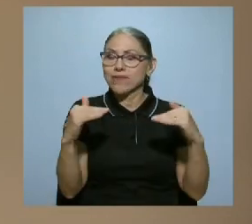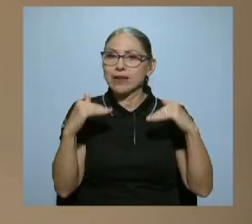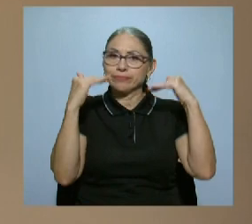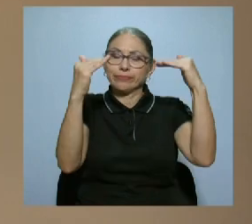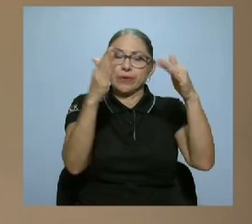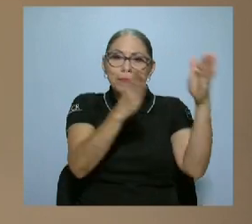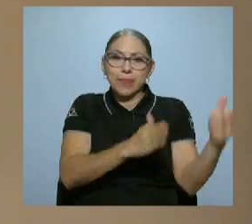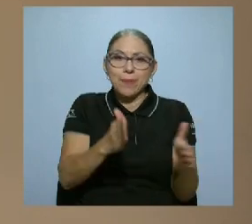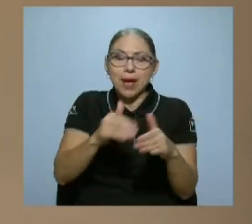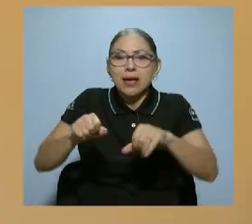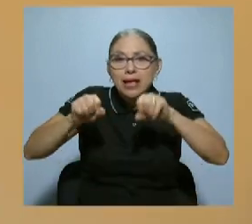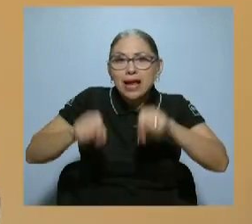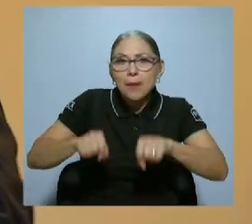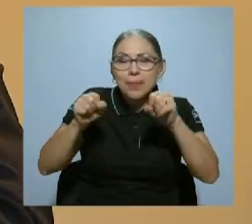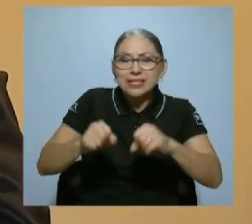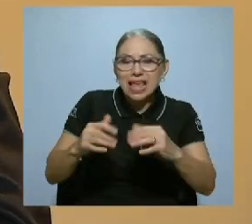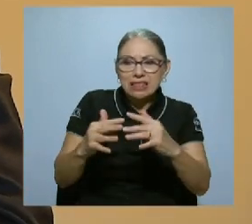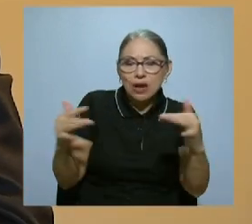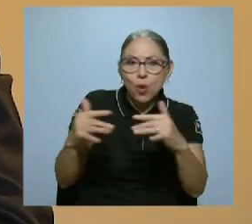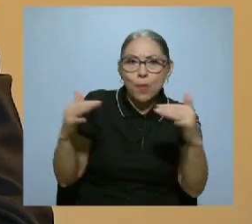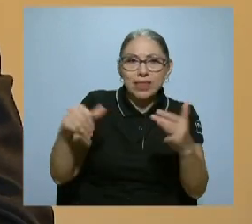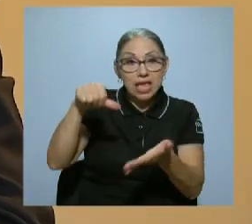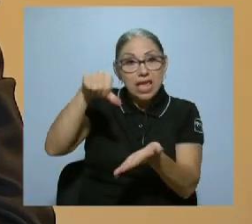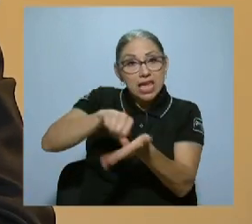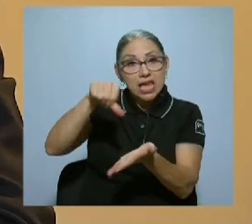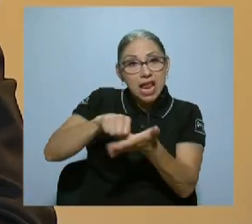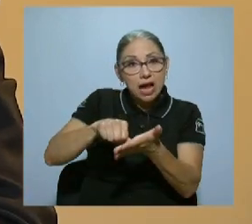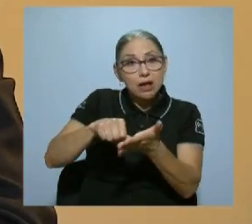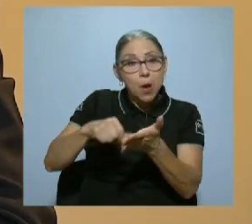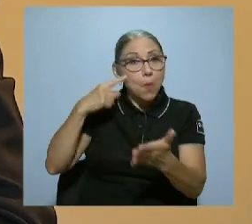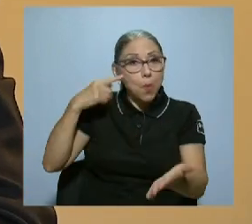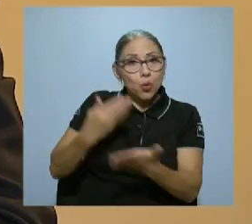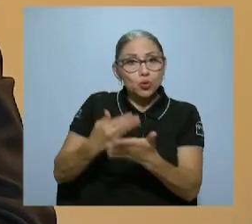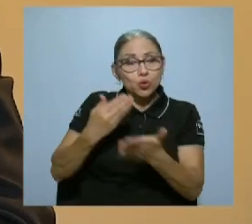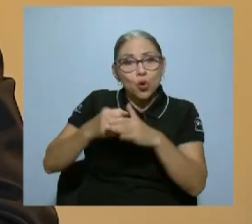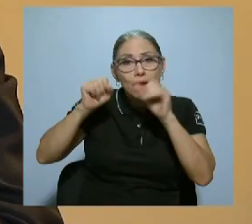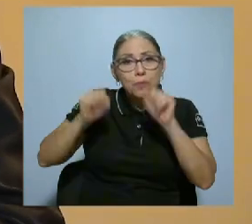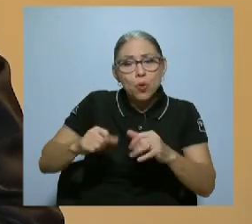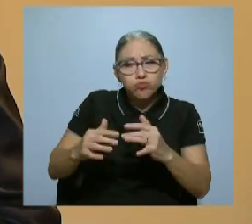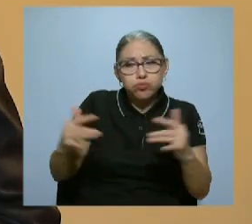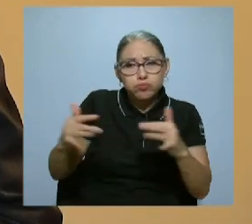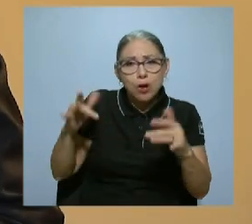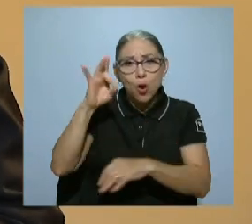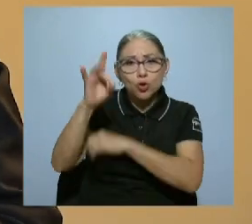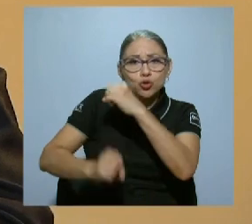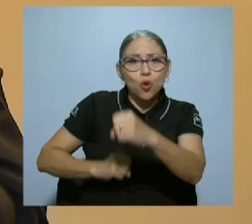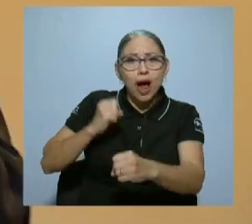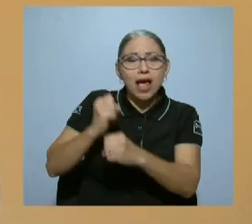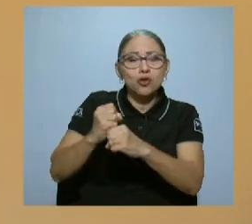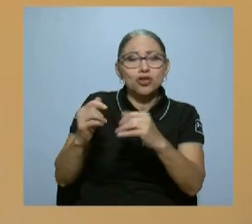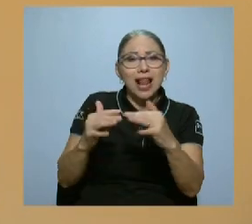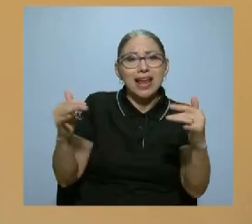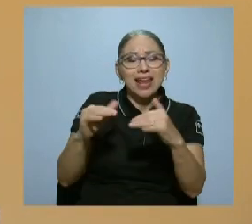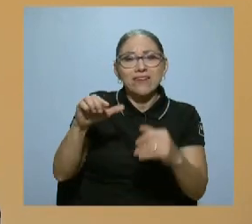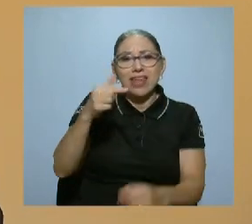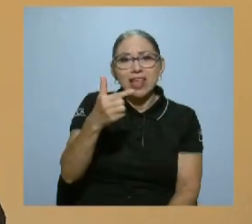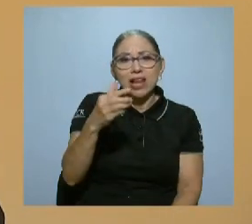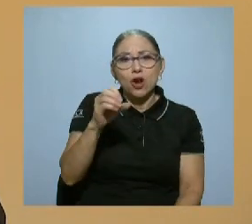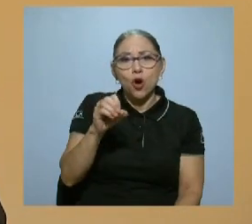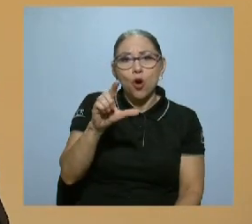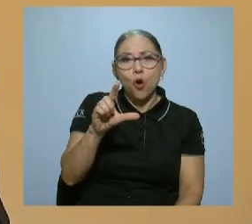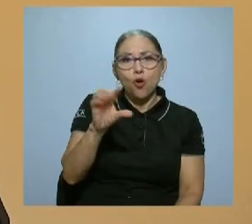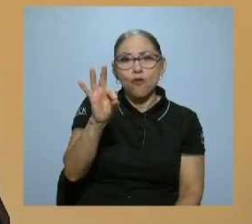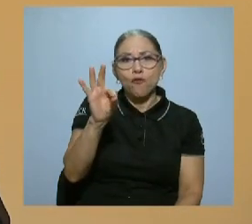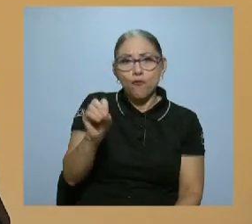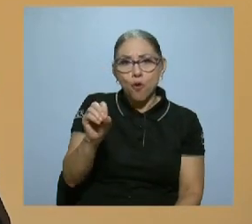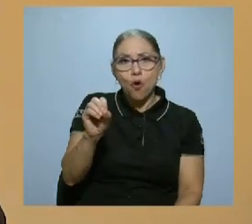de capacidad de combatir. Irán mostró que pudo combatir 8 años la guerra del Golfo, es decir, tiene una capacidad